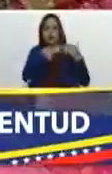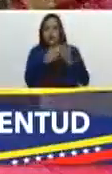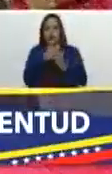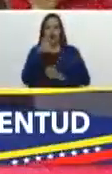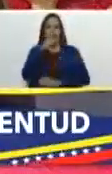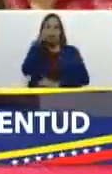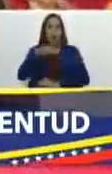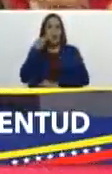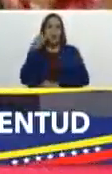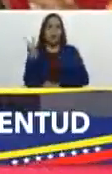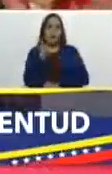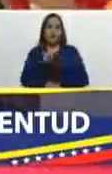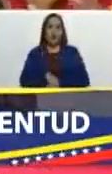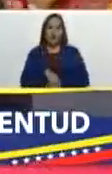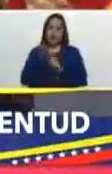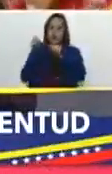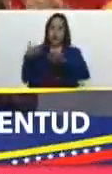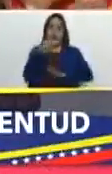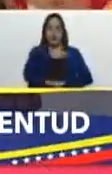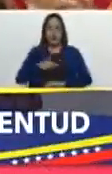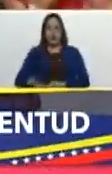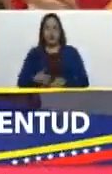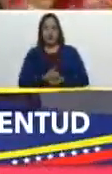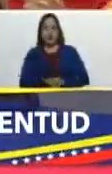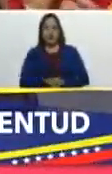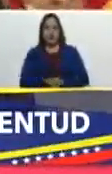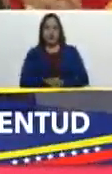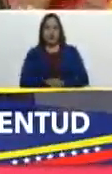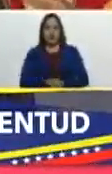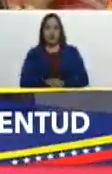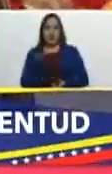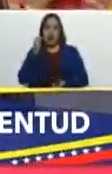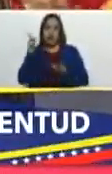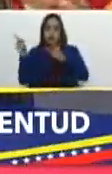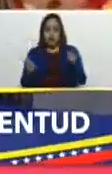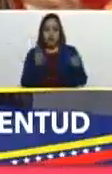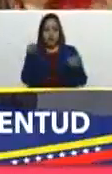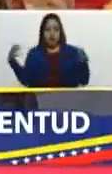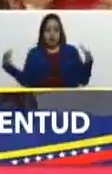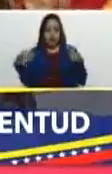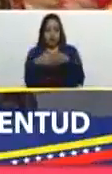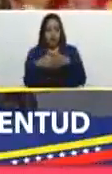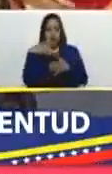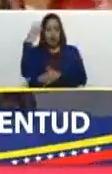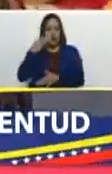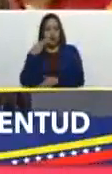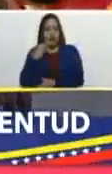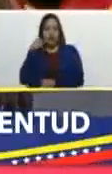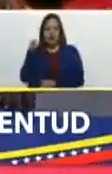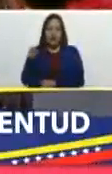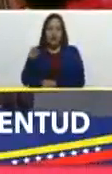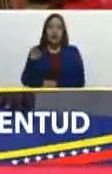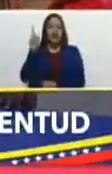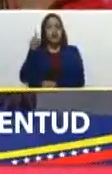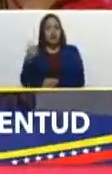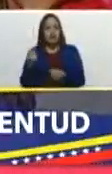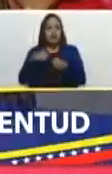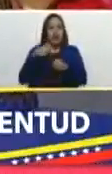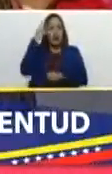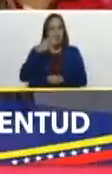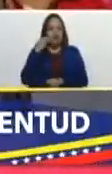venezolana. Y usted, presidente, que nos ha convocado a este Congreso, y que usted es un chamo más que